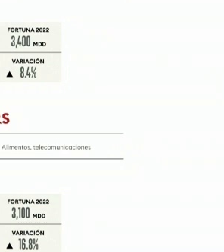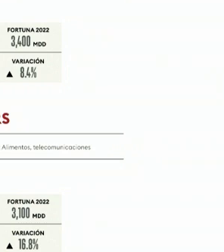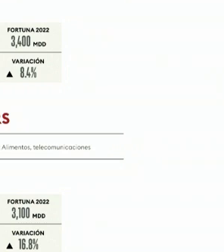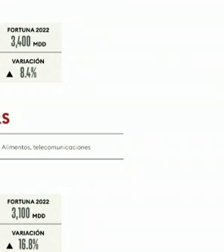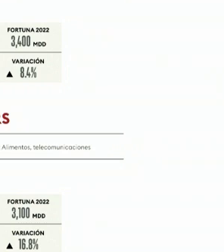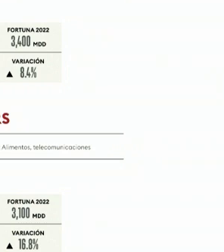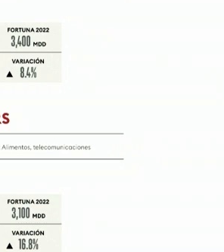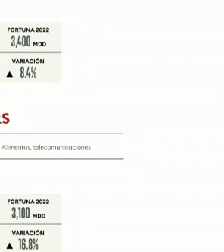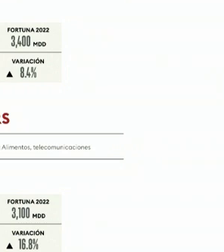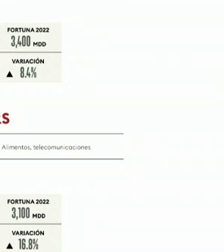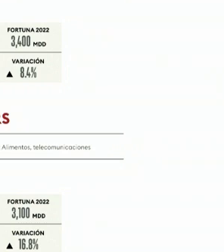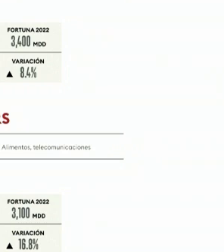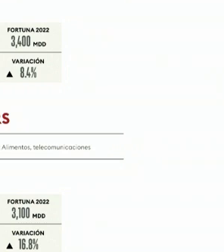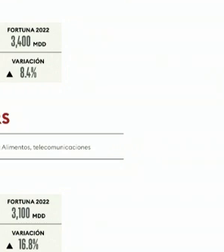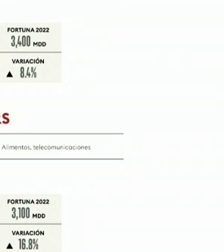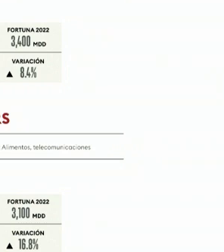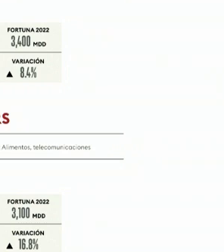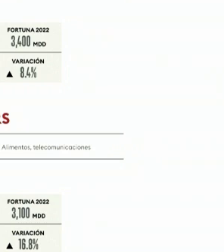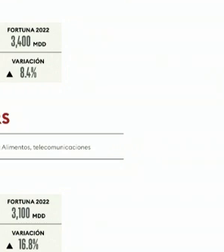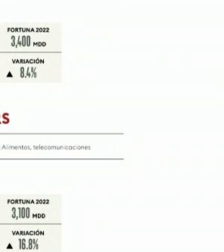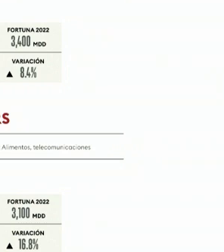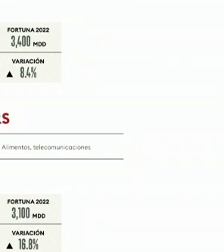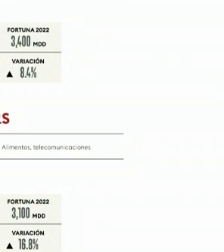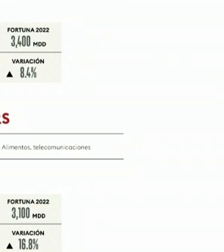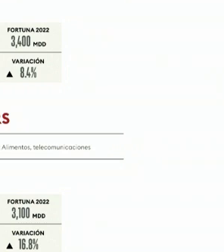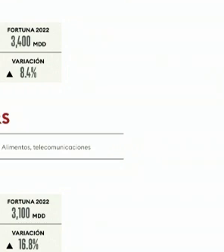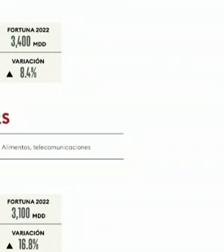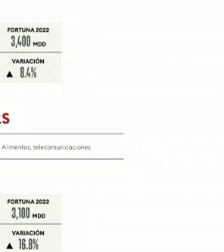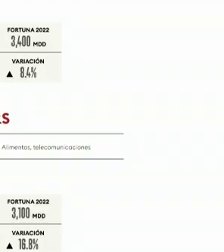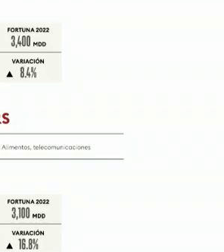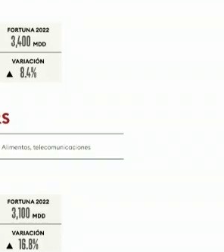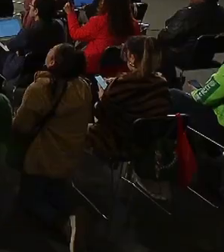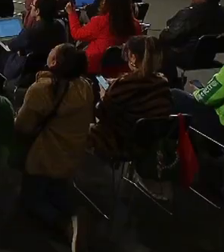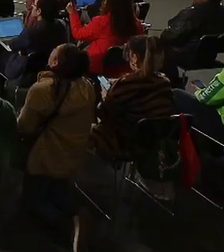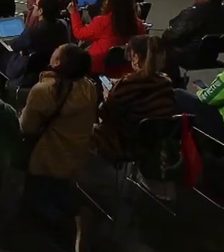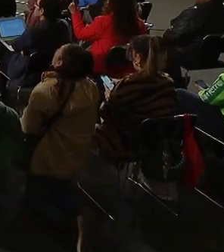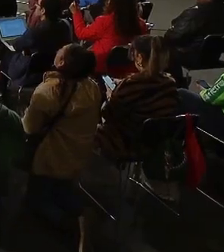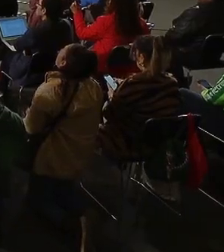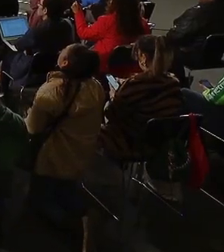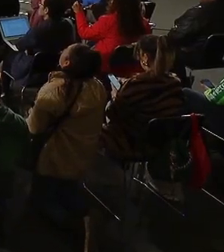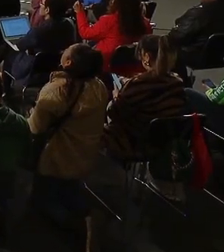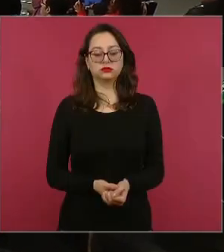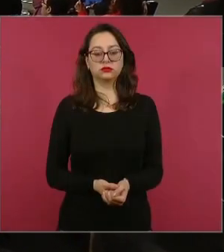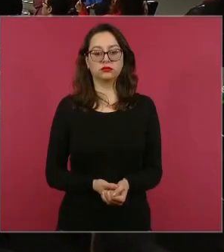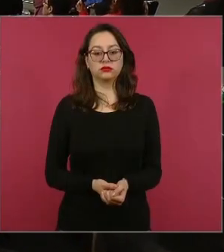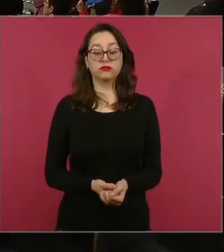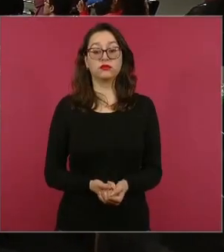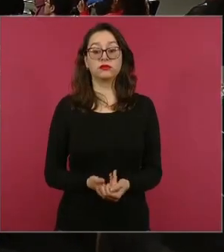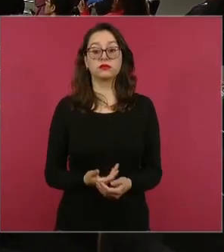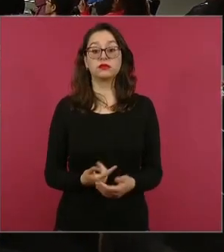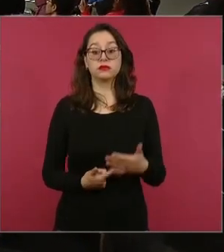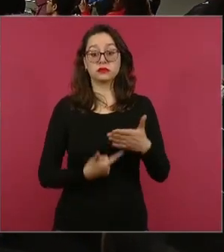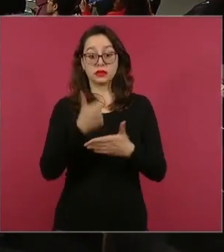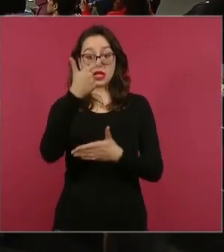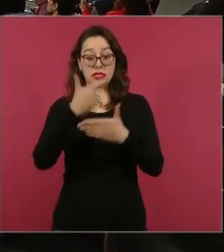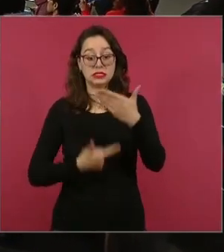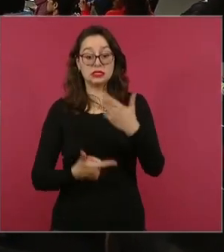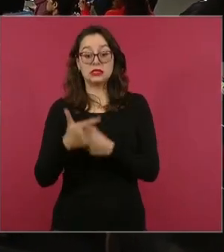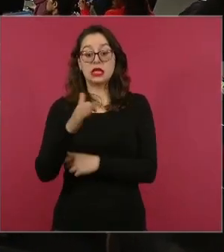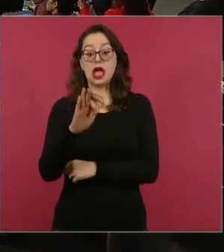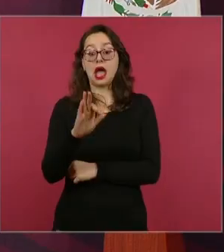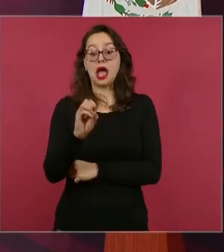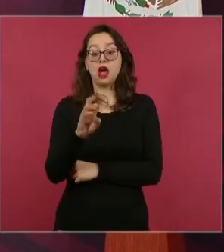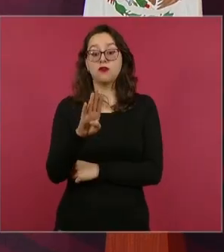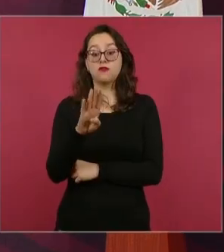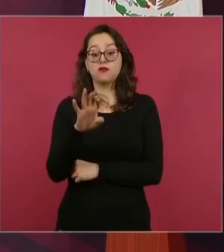de Salinas la única familia Que aparecía con 2000 millones de dólares